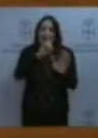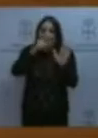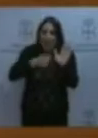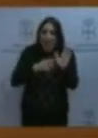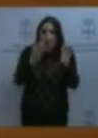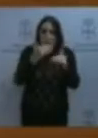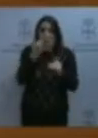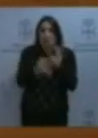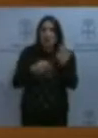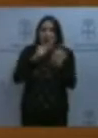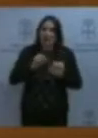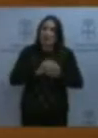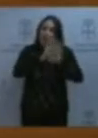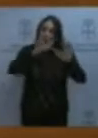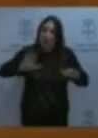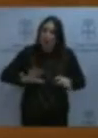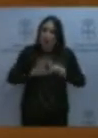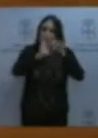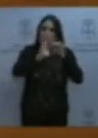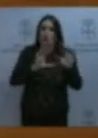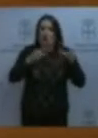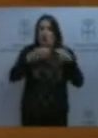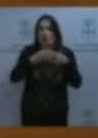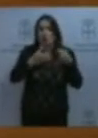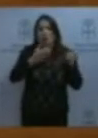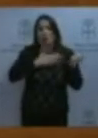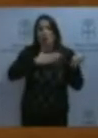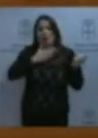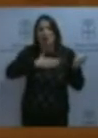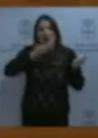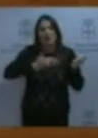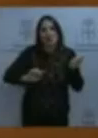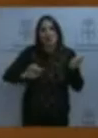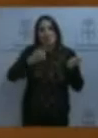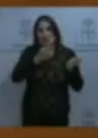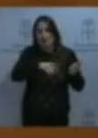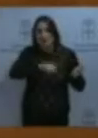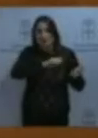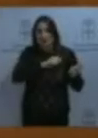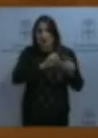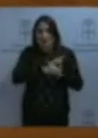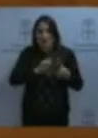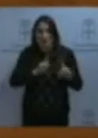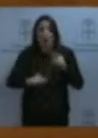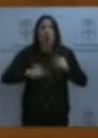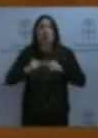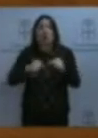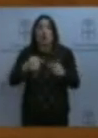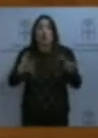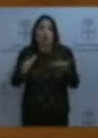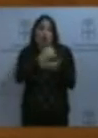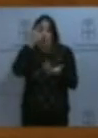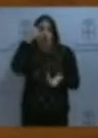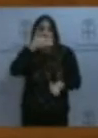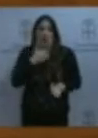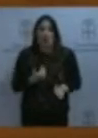y con objetivos definidos al respecto de uno de los conjuntos patrimoniales más importantes de nuestro país. Las consecuencias son conocidas por todos